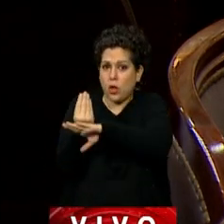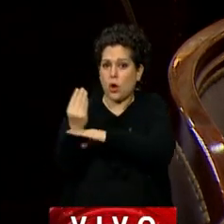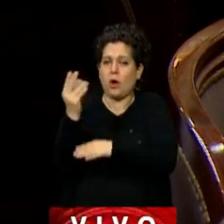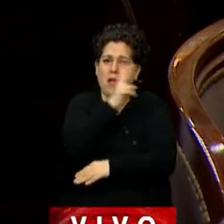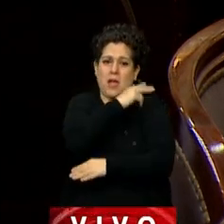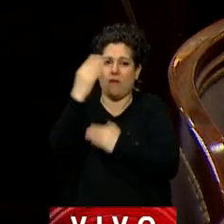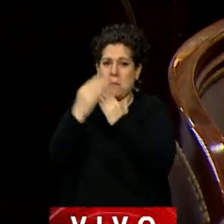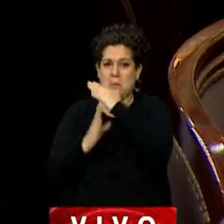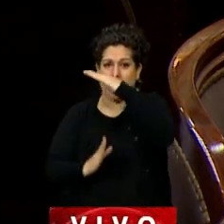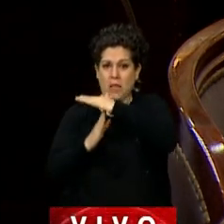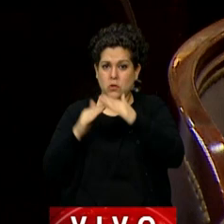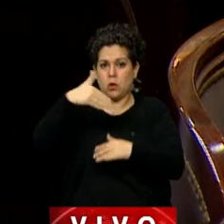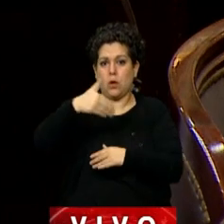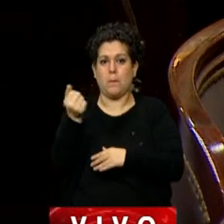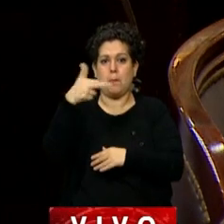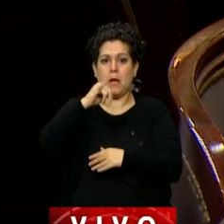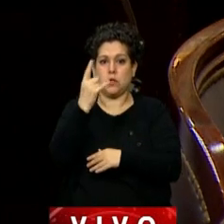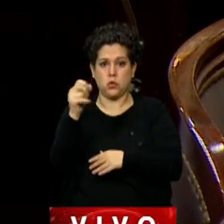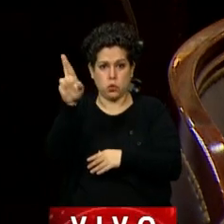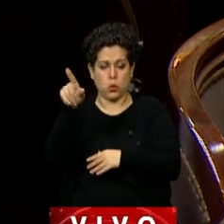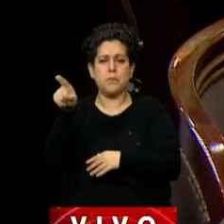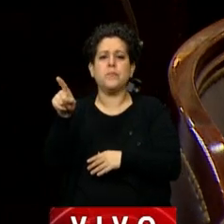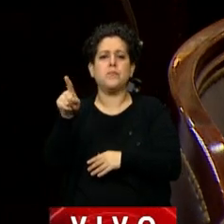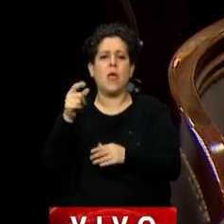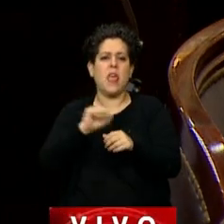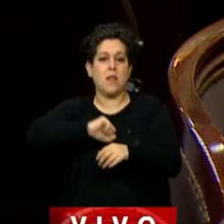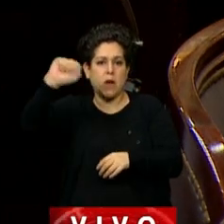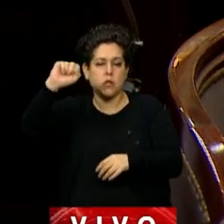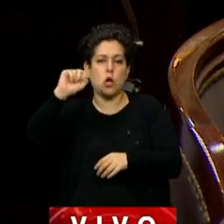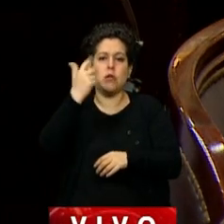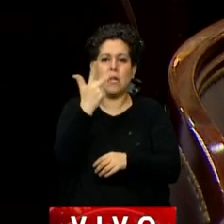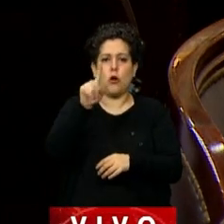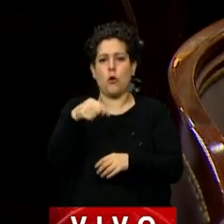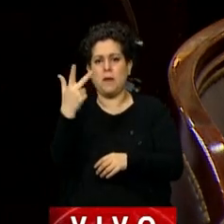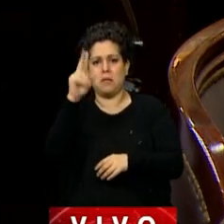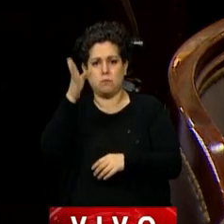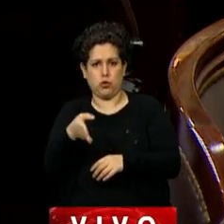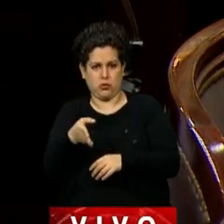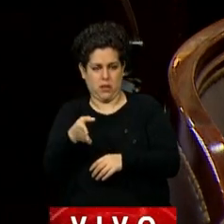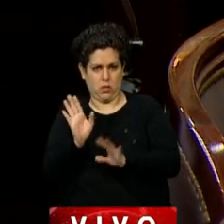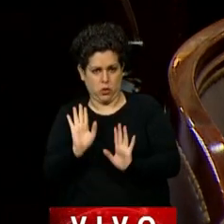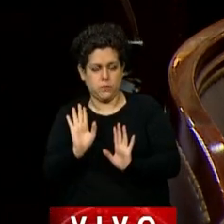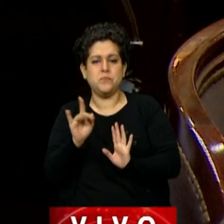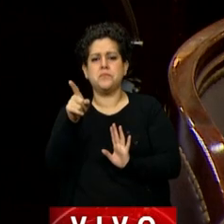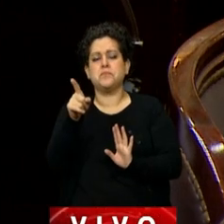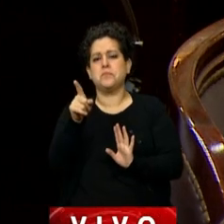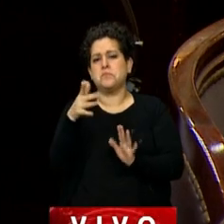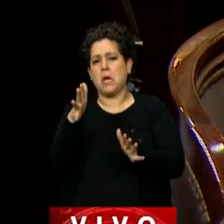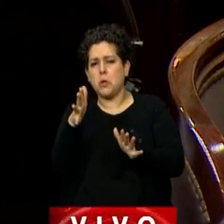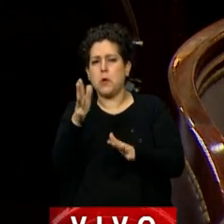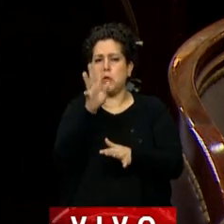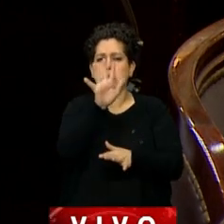gabinete, la inflación en la Argentina era 3,3%, según el INDEC, en octubre, y volaba